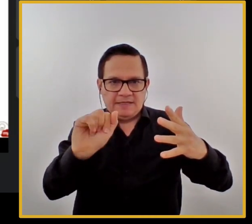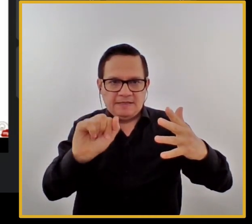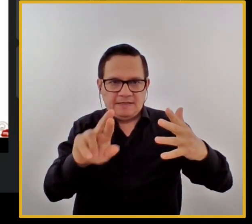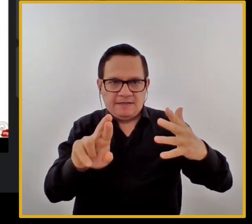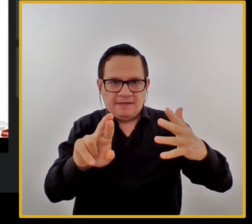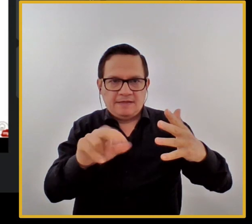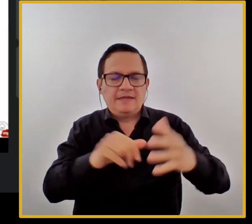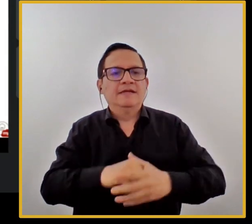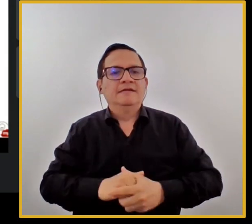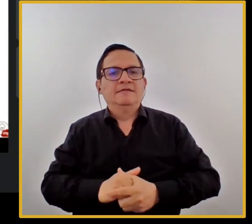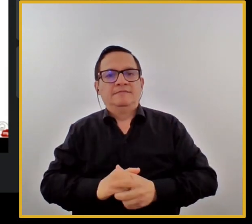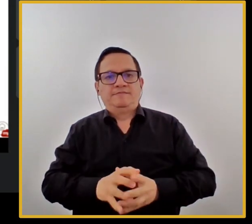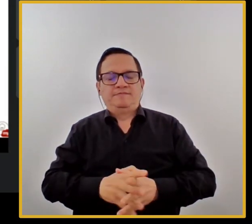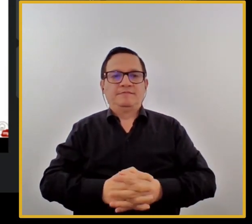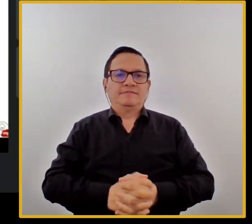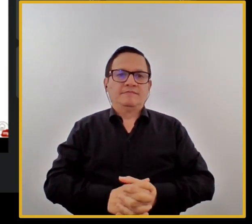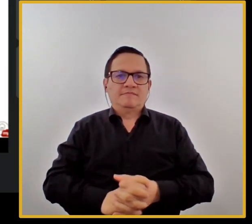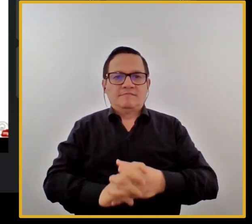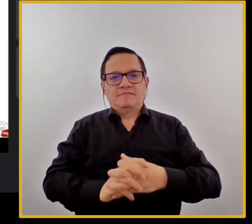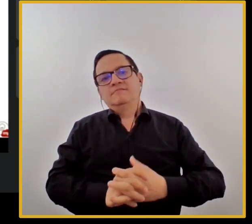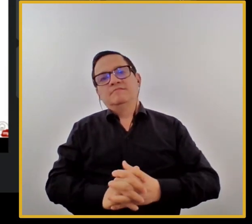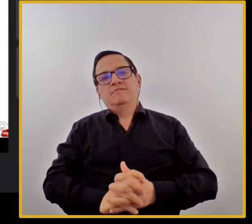Y